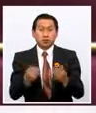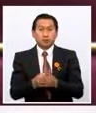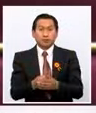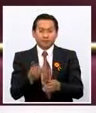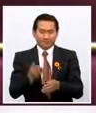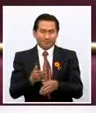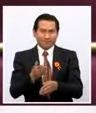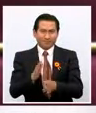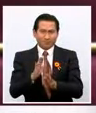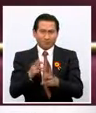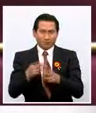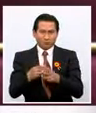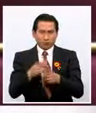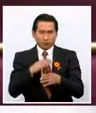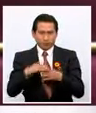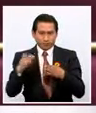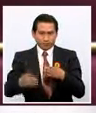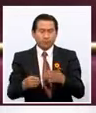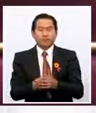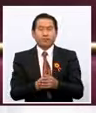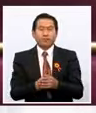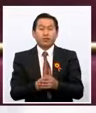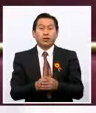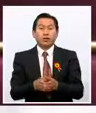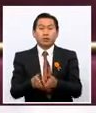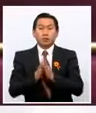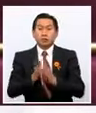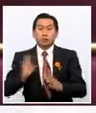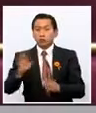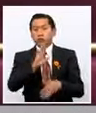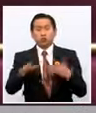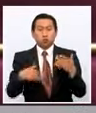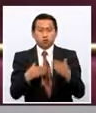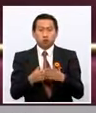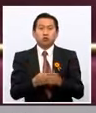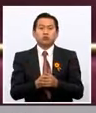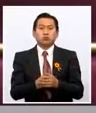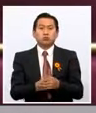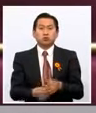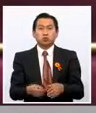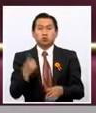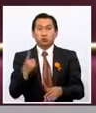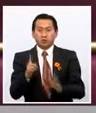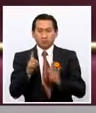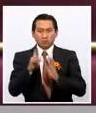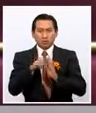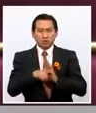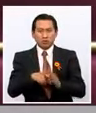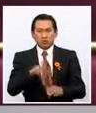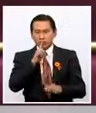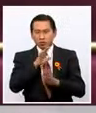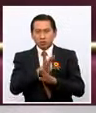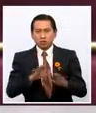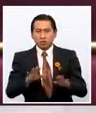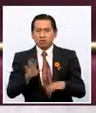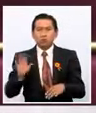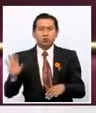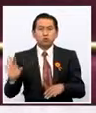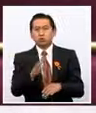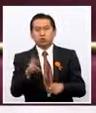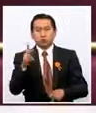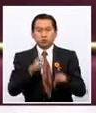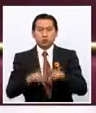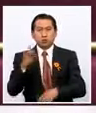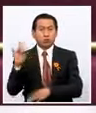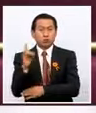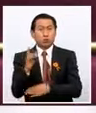concluir quiero pedirles a todos ustedes un minuto de silencio por los bolivianos que han